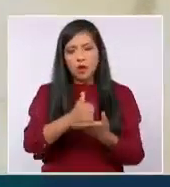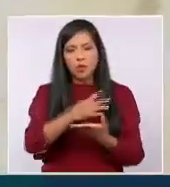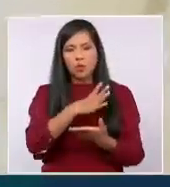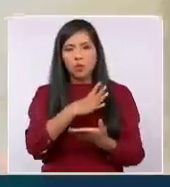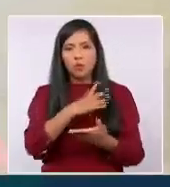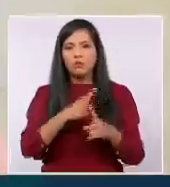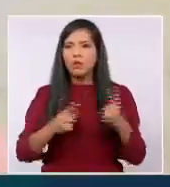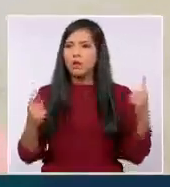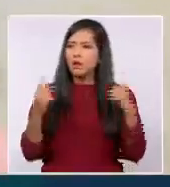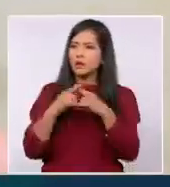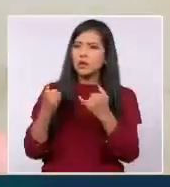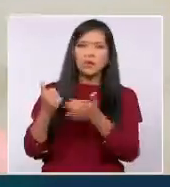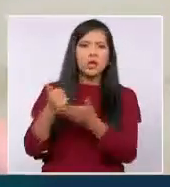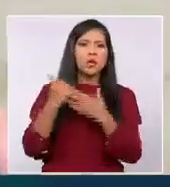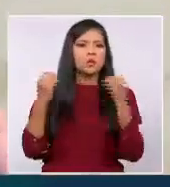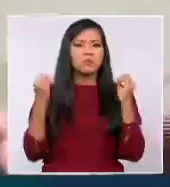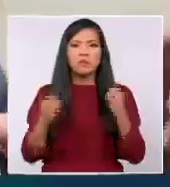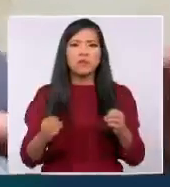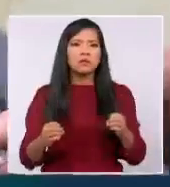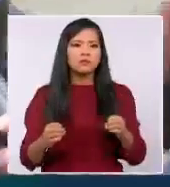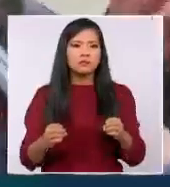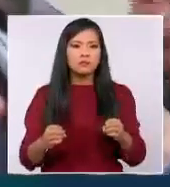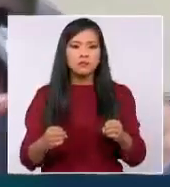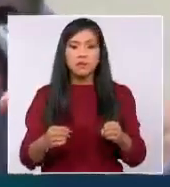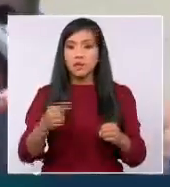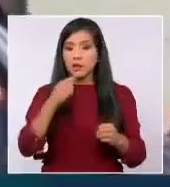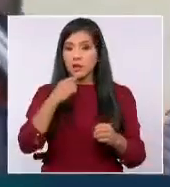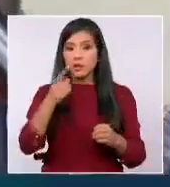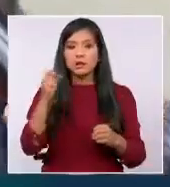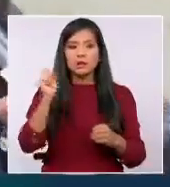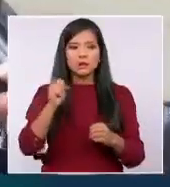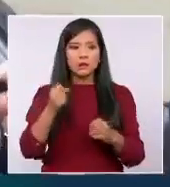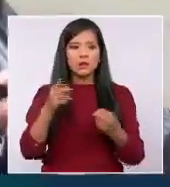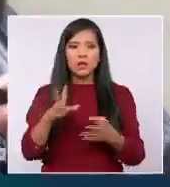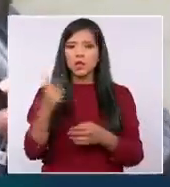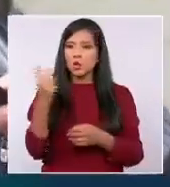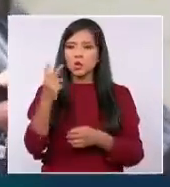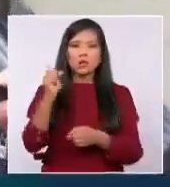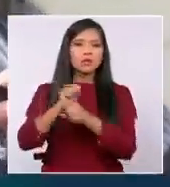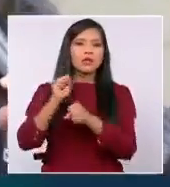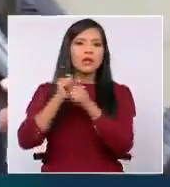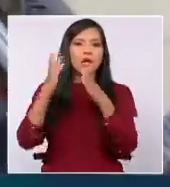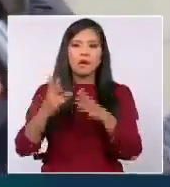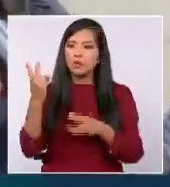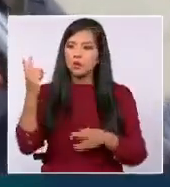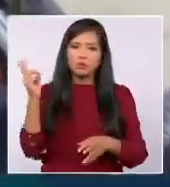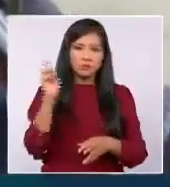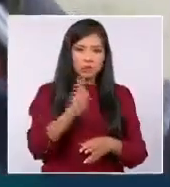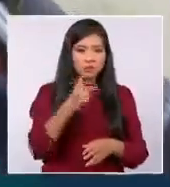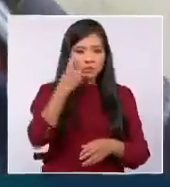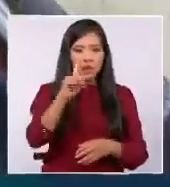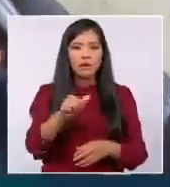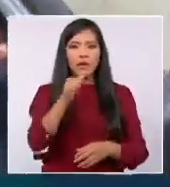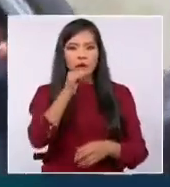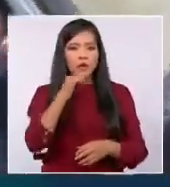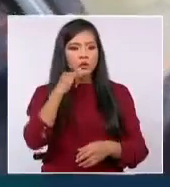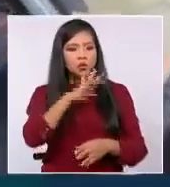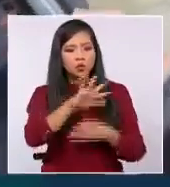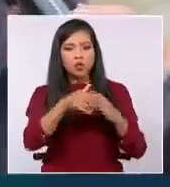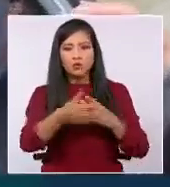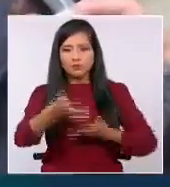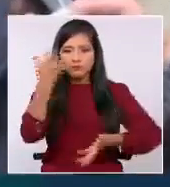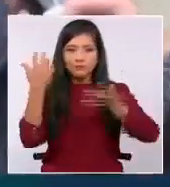no nos ha ayudado hasta ahora. Ha dicho que va a traer dos obreros para sacar los escombros